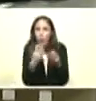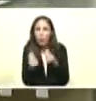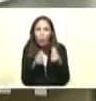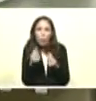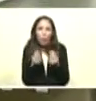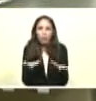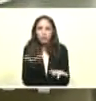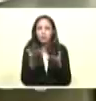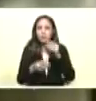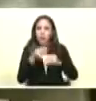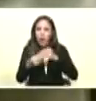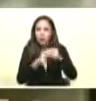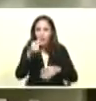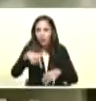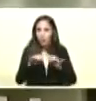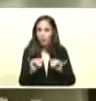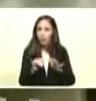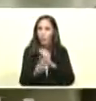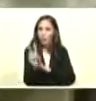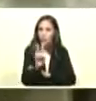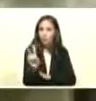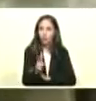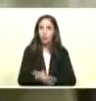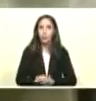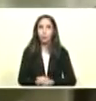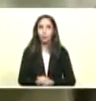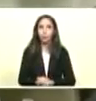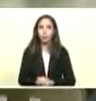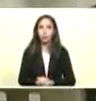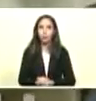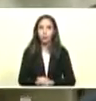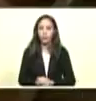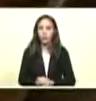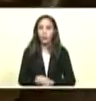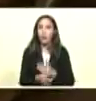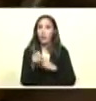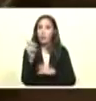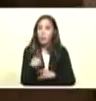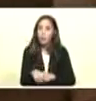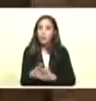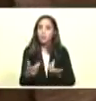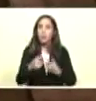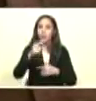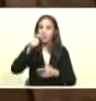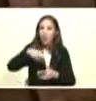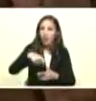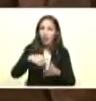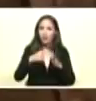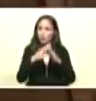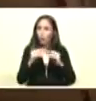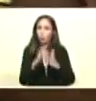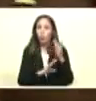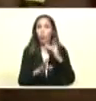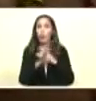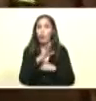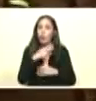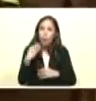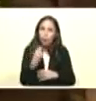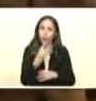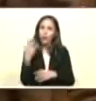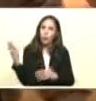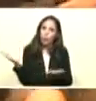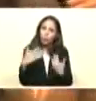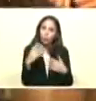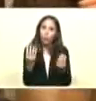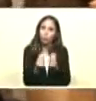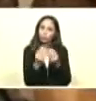RIG, parecido a lo que está fabricando la gente de BIT, a base de tarjetas gráficas, y esto fue ensamblado por uno de los jóvenes que trabaja hoy en día con